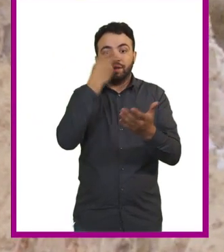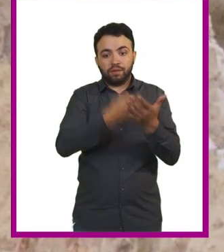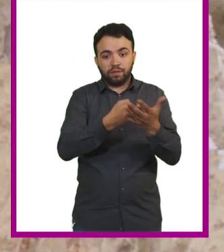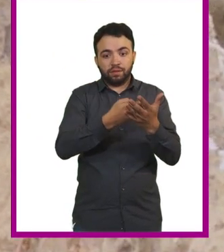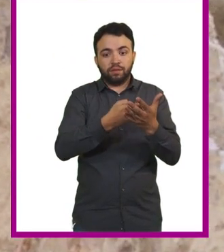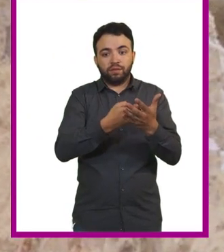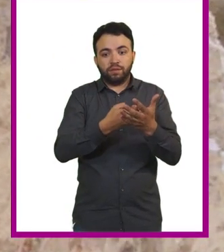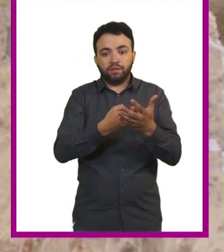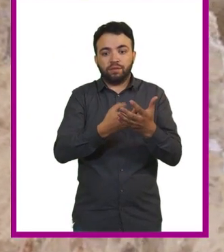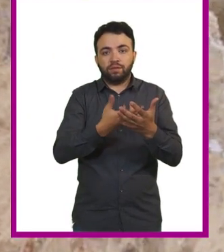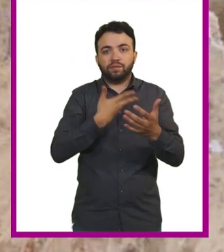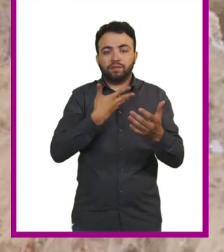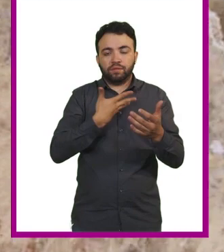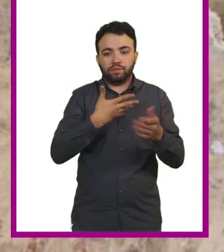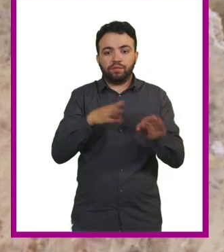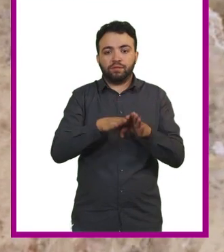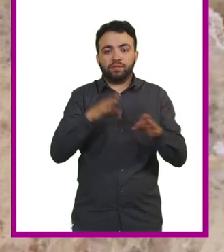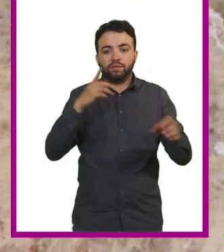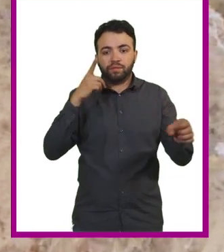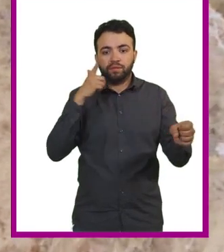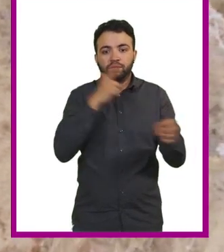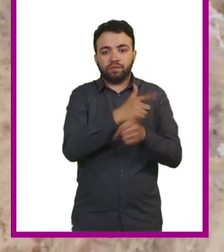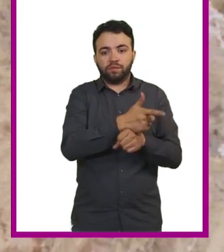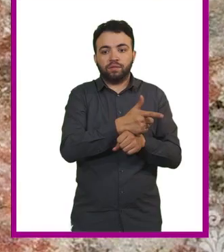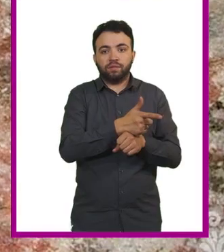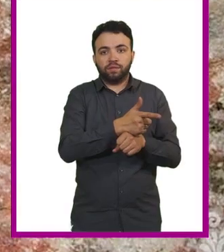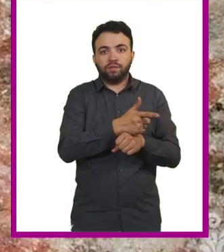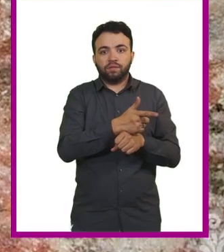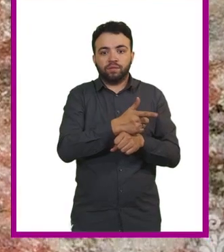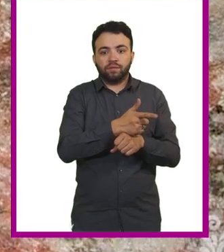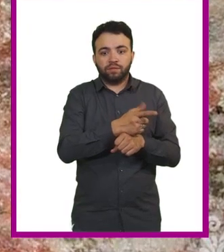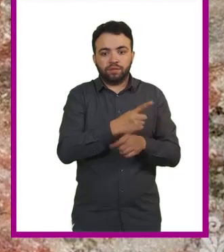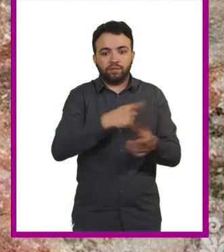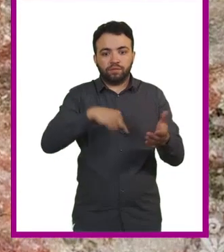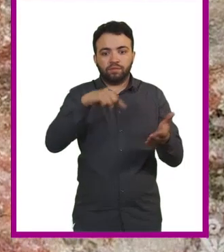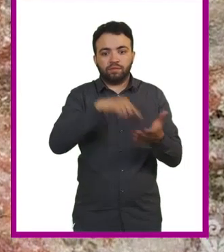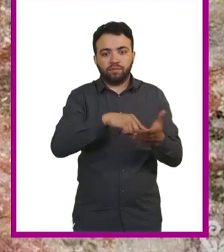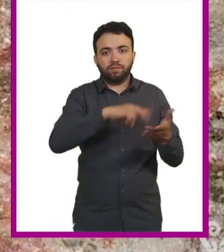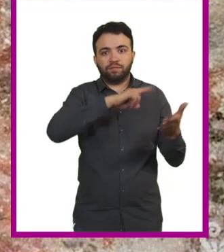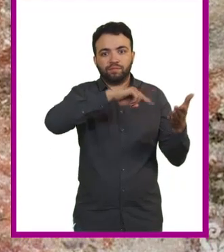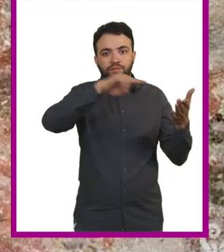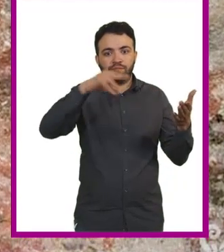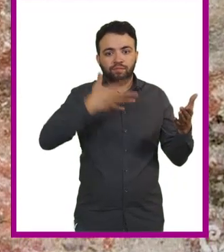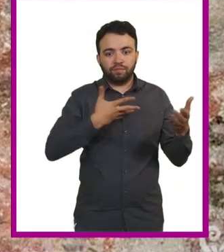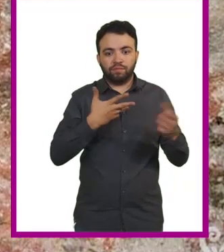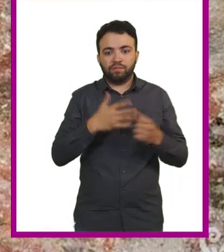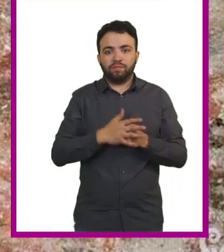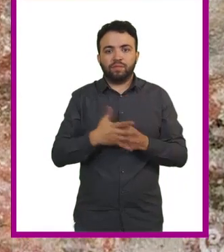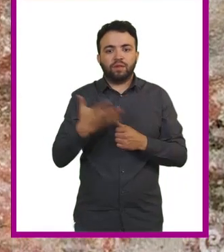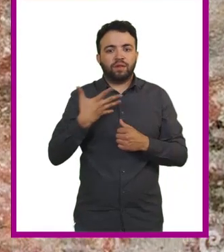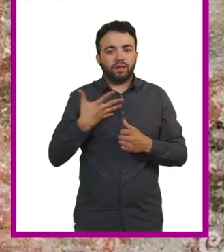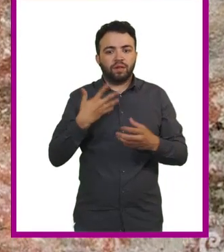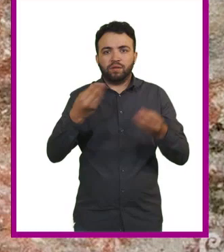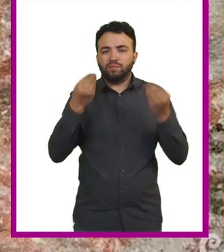los refieren estos sitios en las crónicas. Ahí es el primer momento en